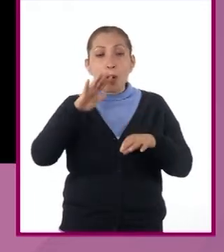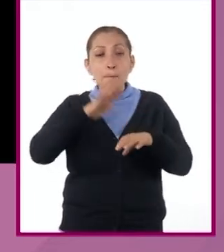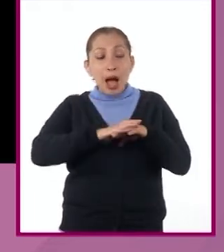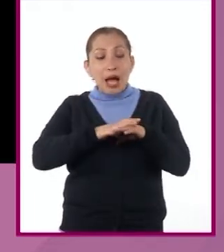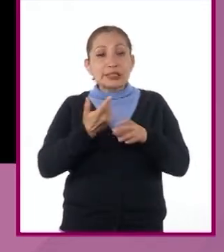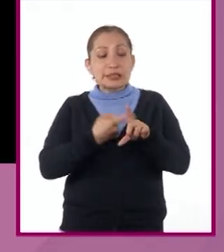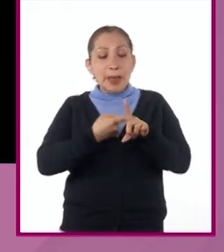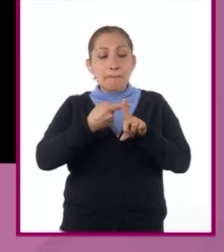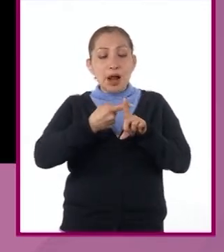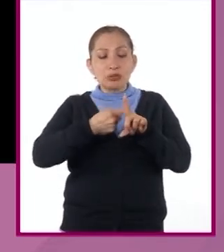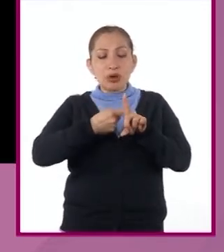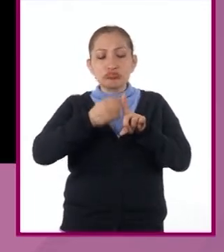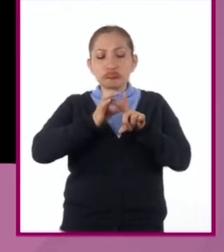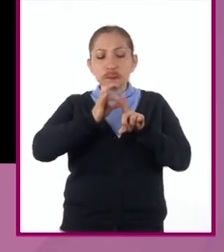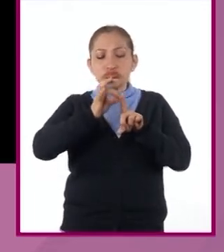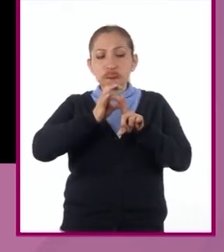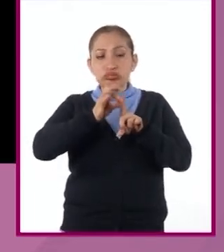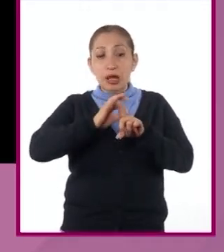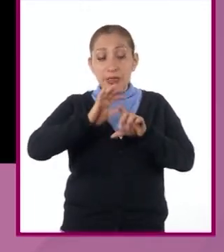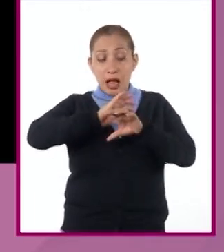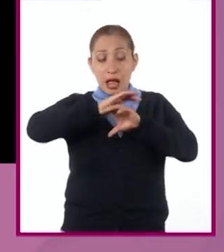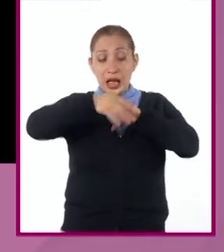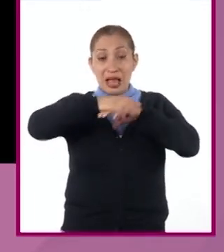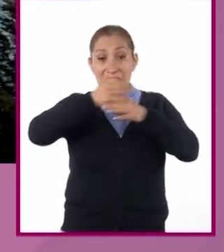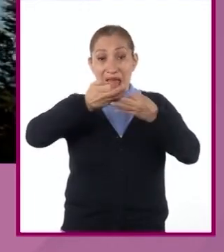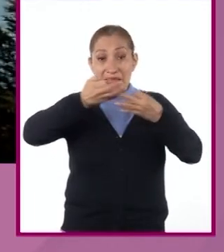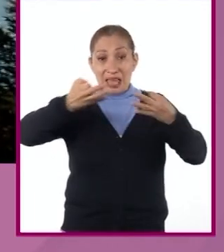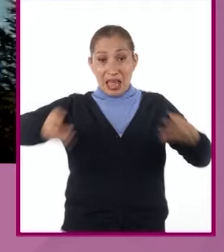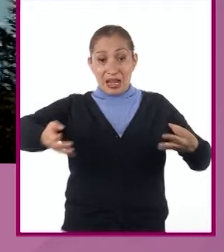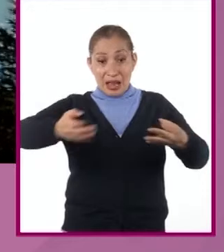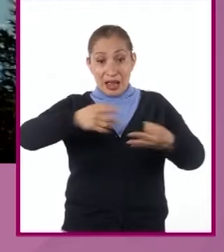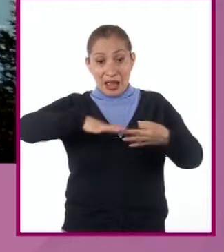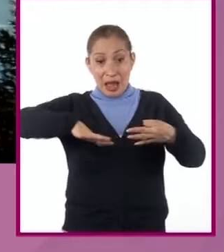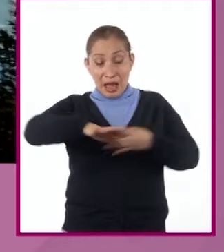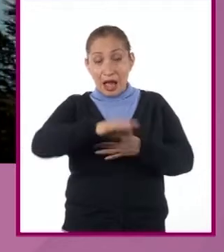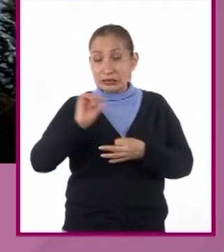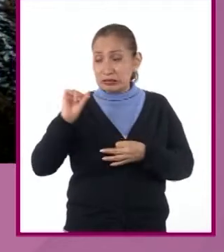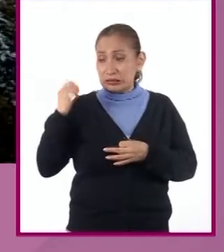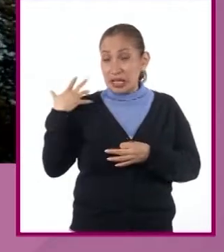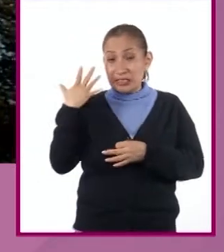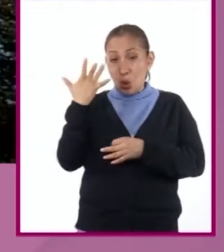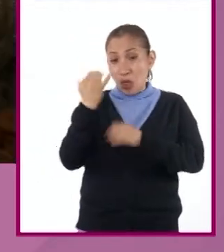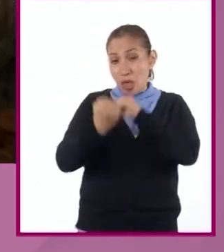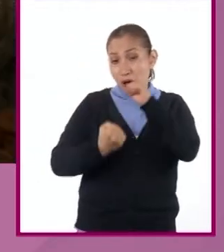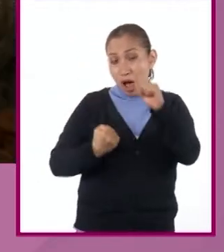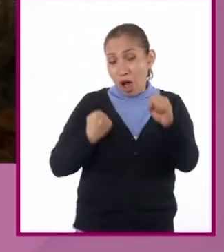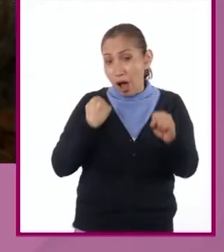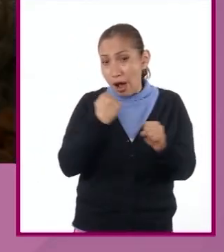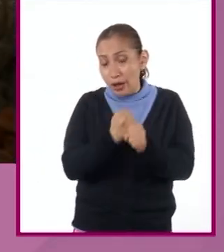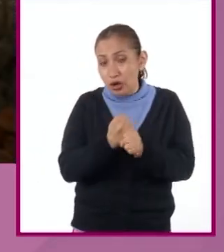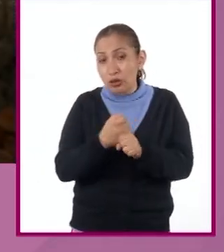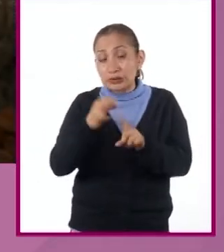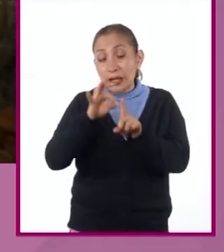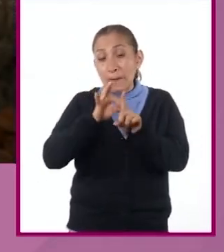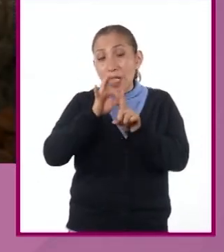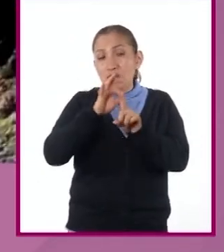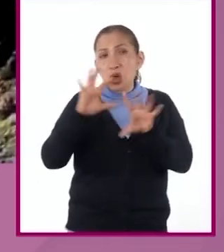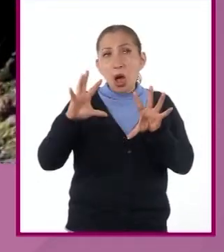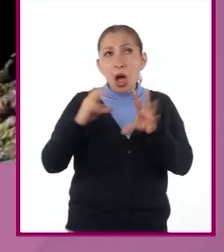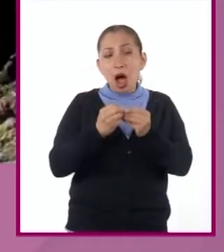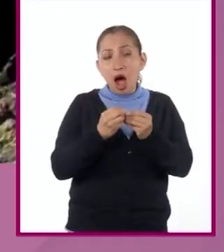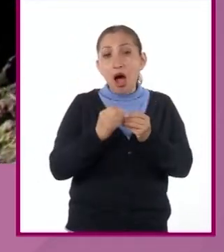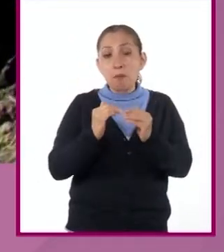en la temperatura promedio de la superficie de la Tierra. En los últimos 50 años, la temperatura